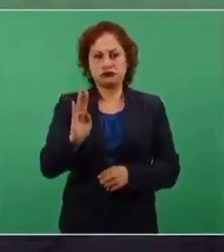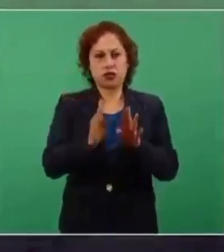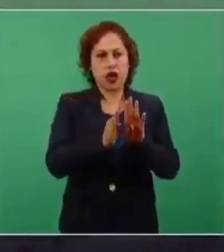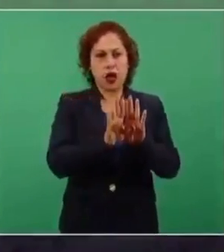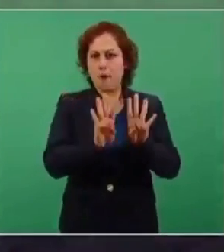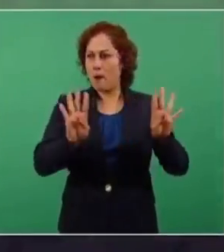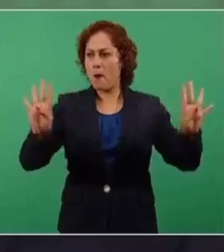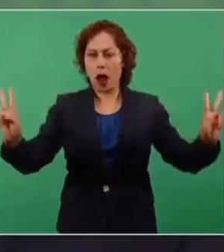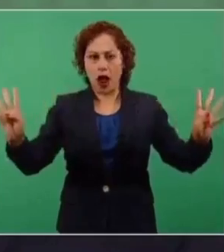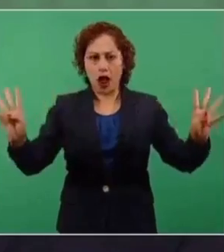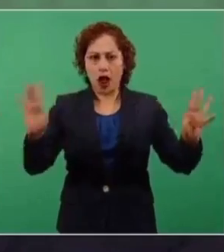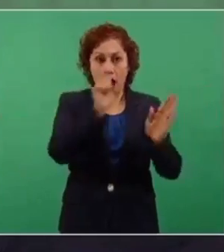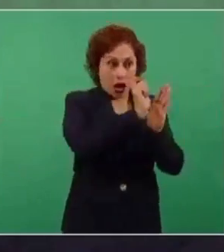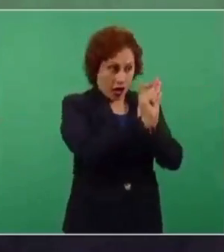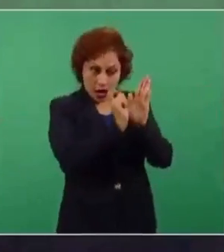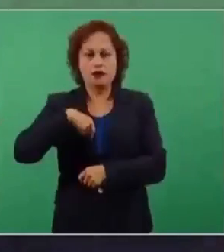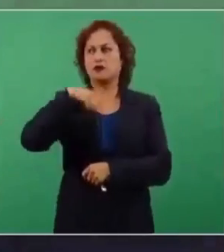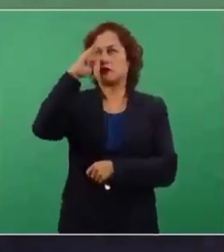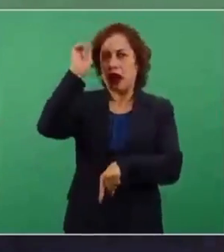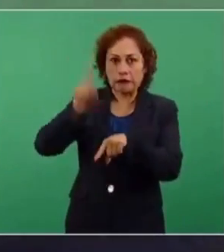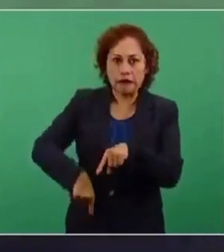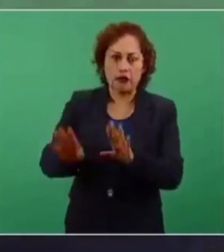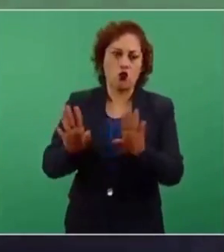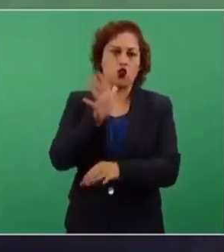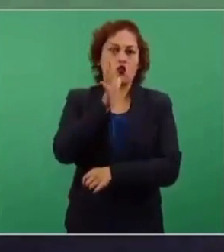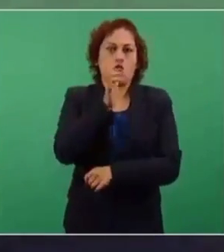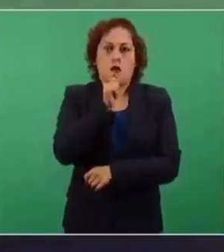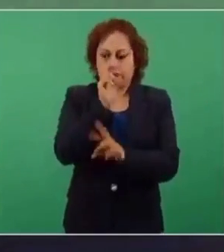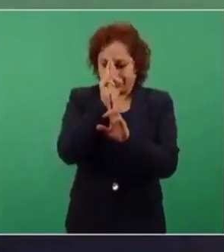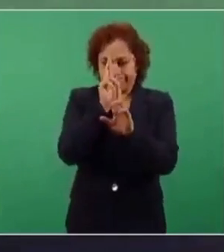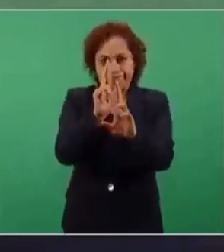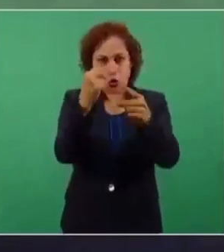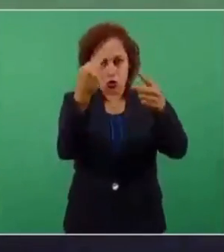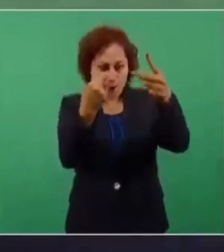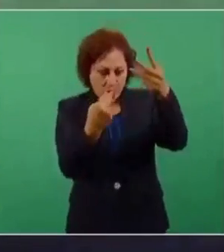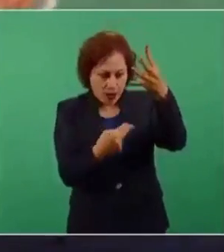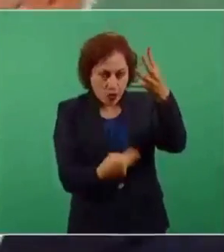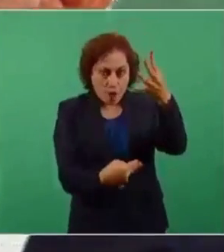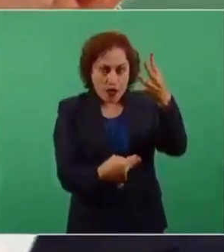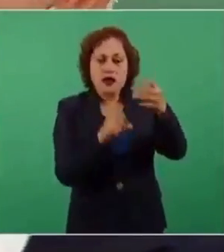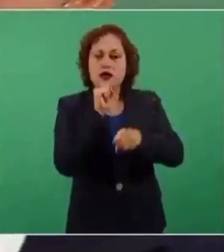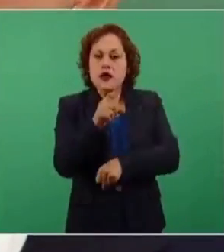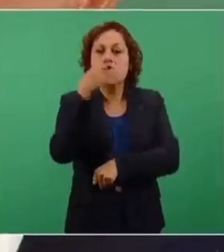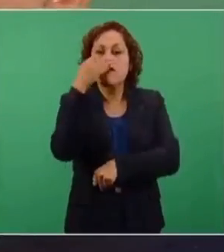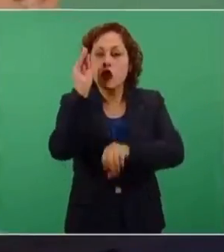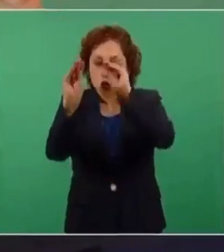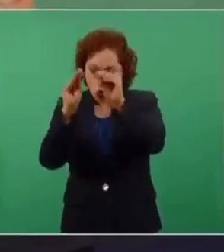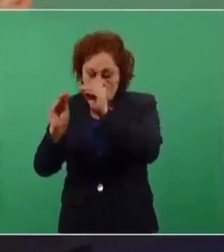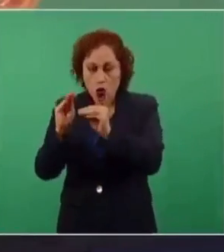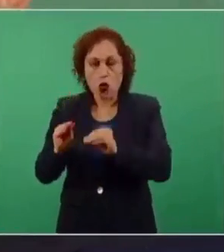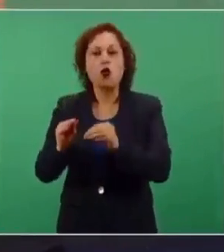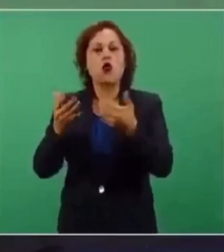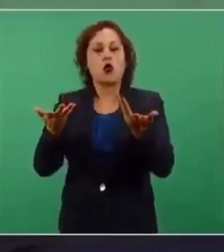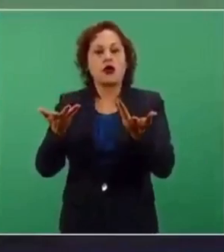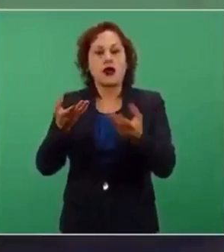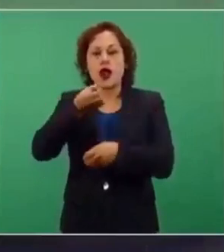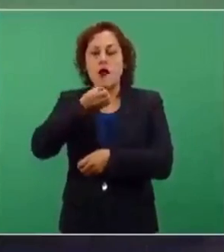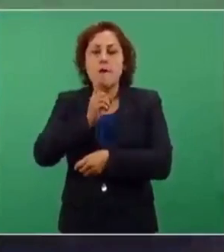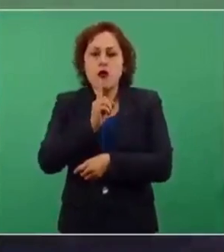quitar del muro. Respeto a los nombres. Y pusieron flores, y pusieron coronas, y